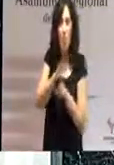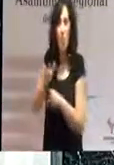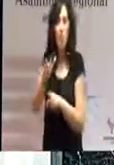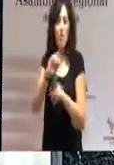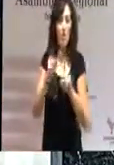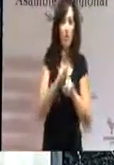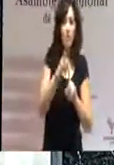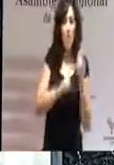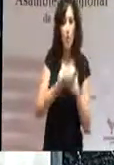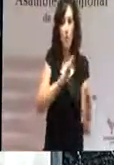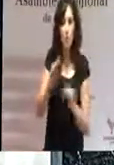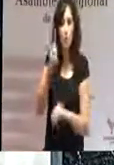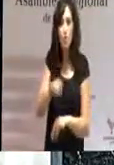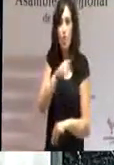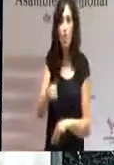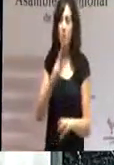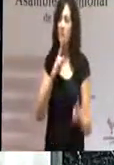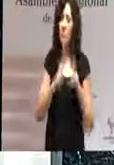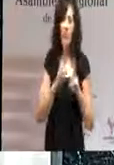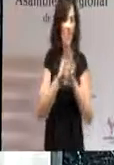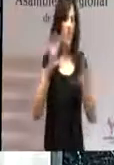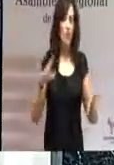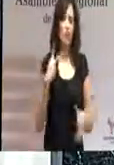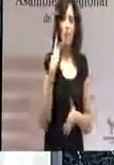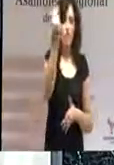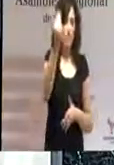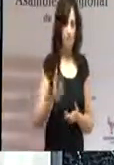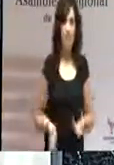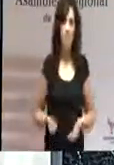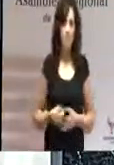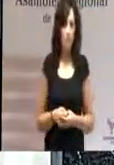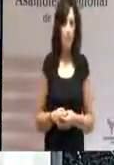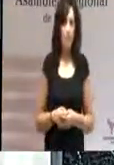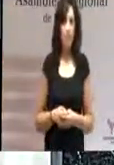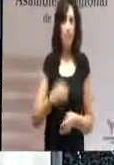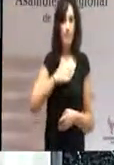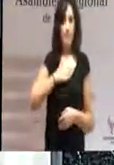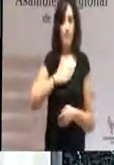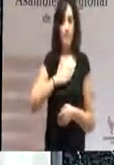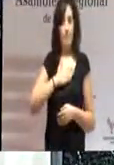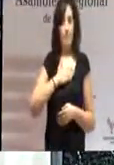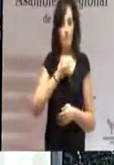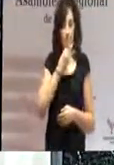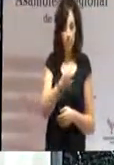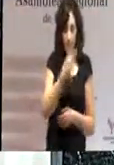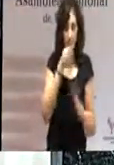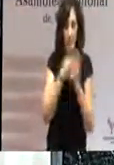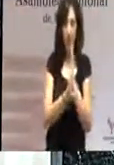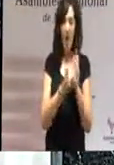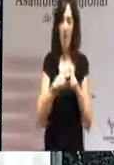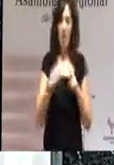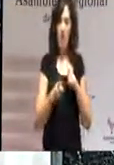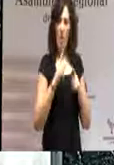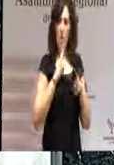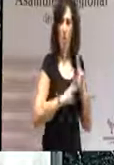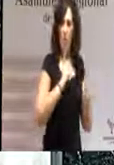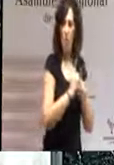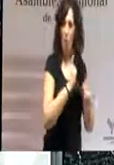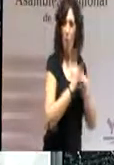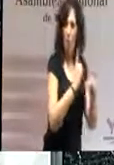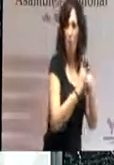Claramente, la respuesta es no. Por mi parte, no esperen hoy una retaila de reproches para debilitar a